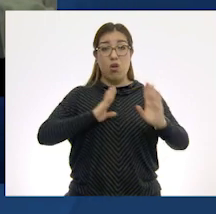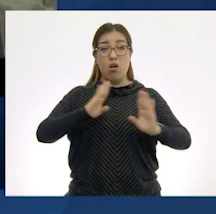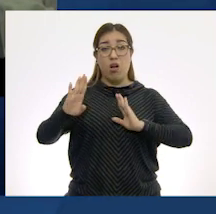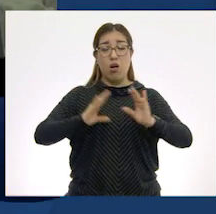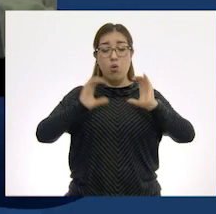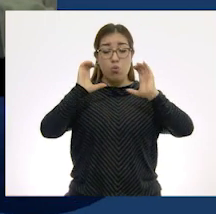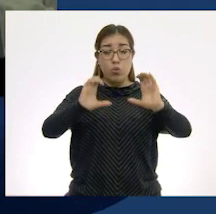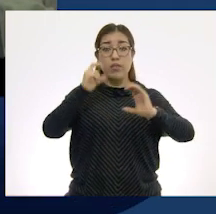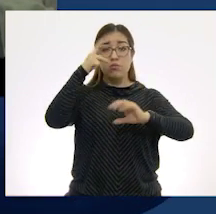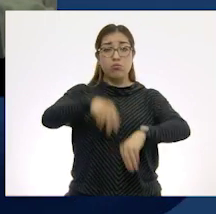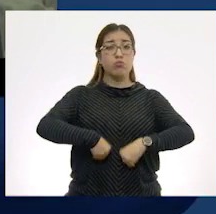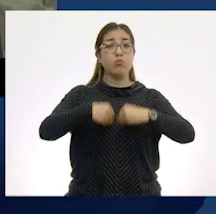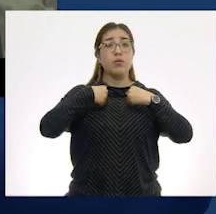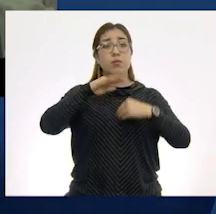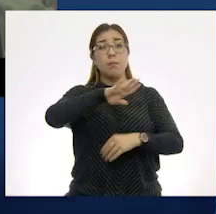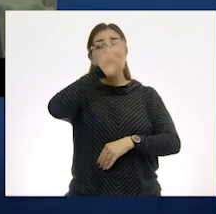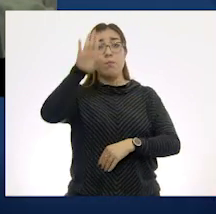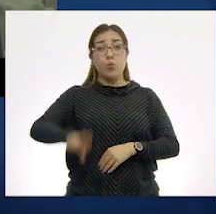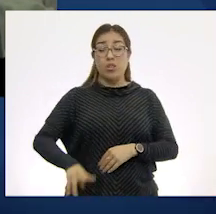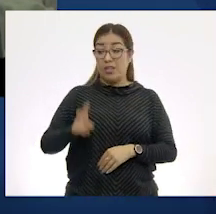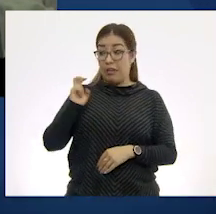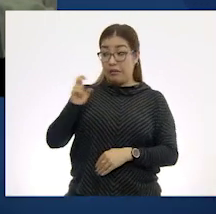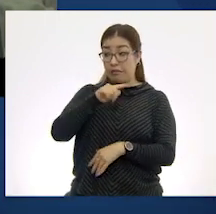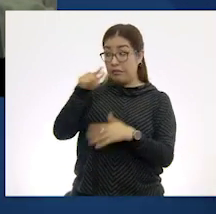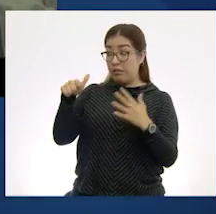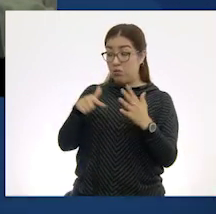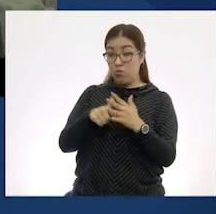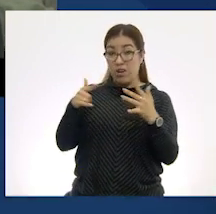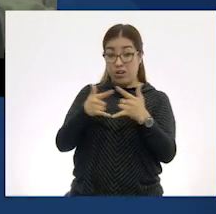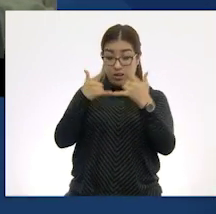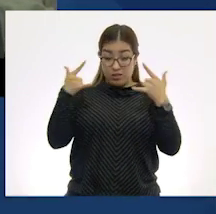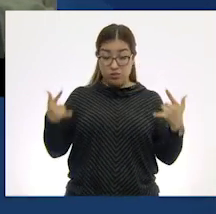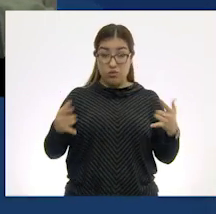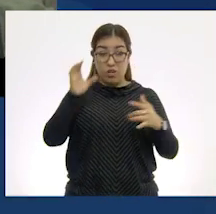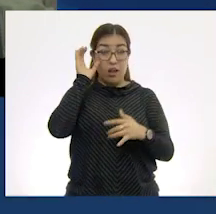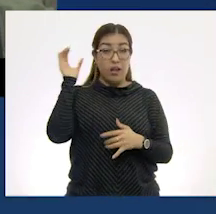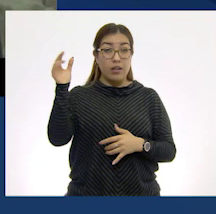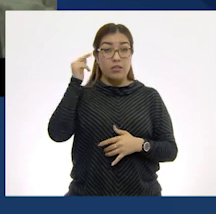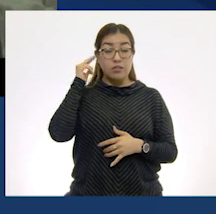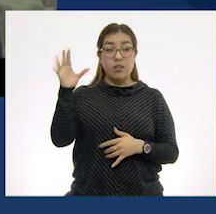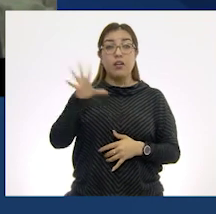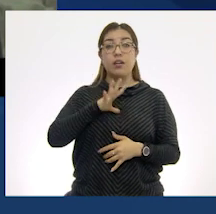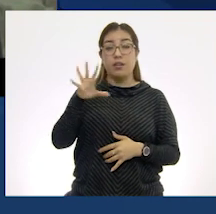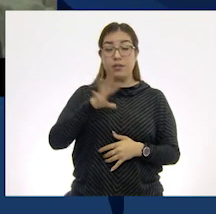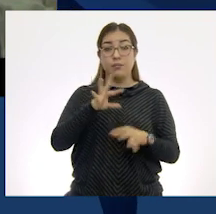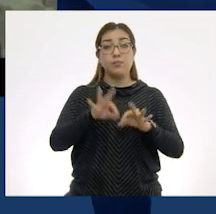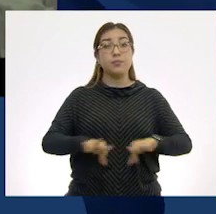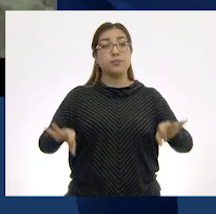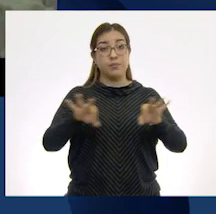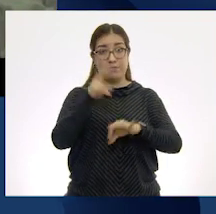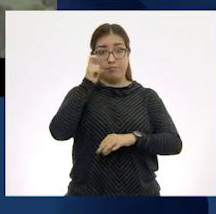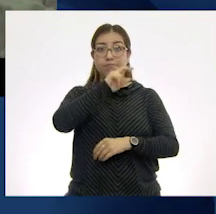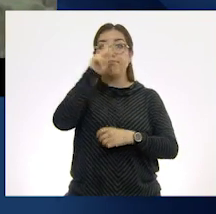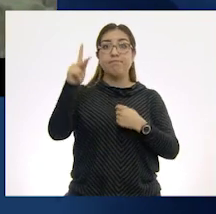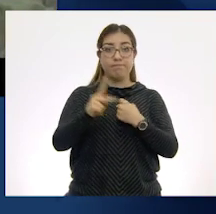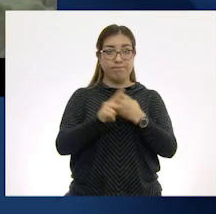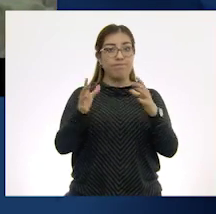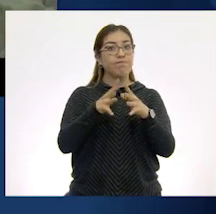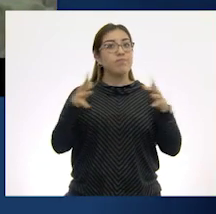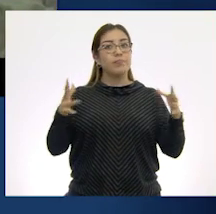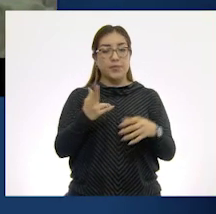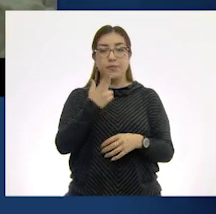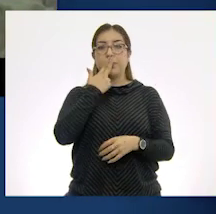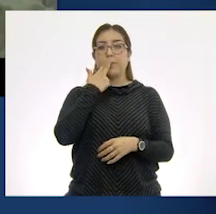más allá. Desde este emblemático y mítico lugar de la historia de China, los invitamos a conocer más sobre este gran país.